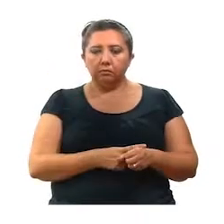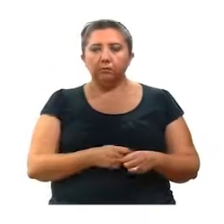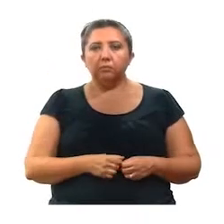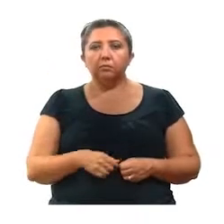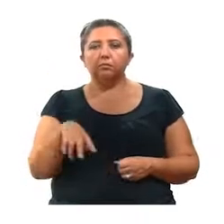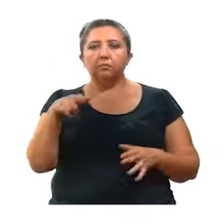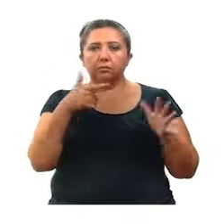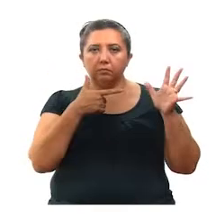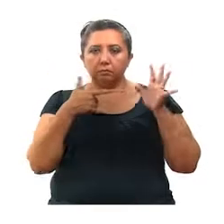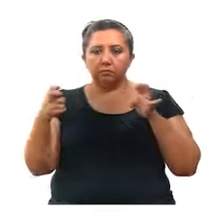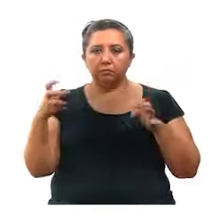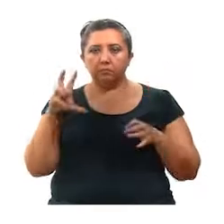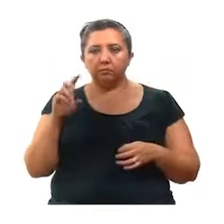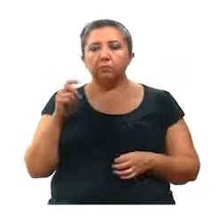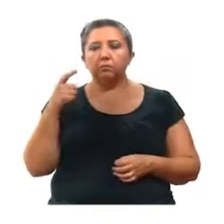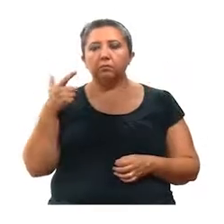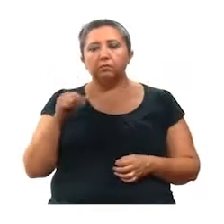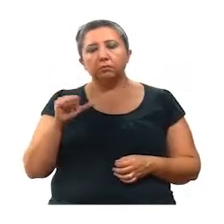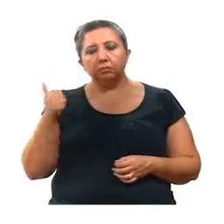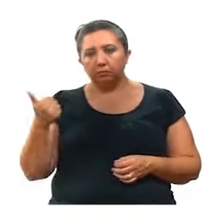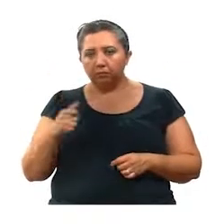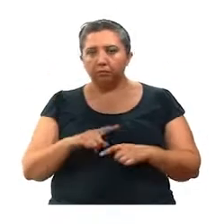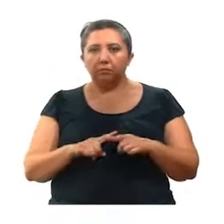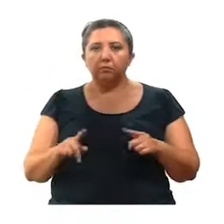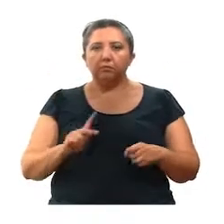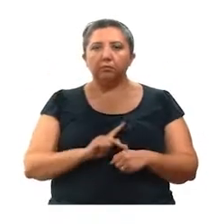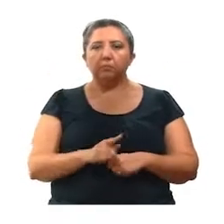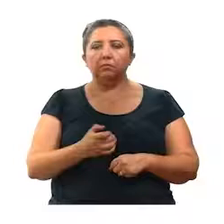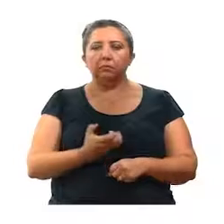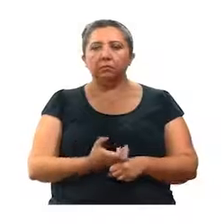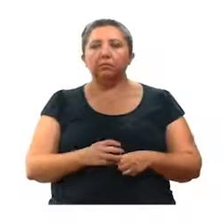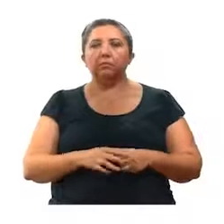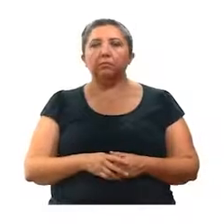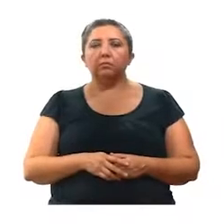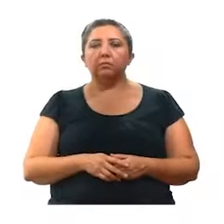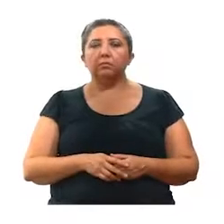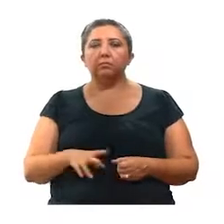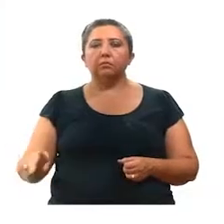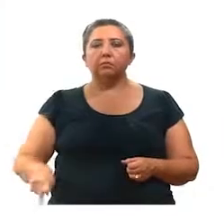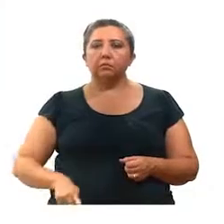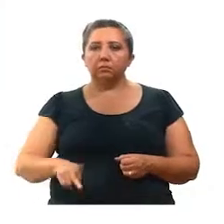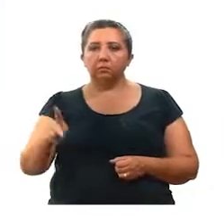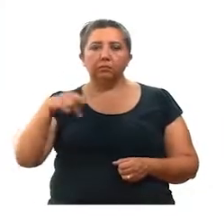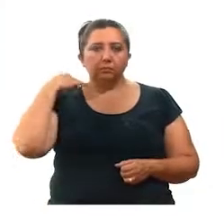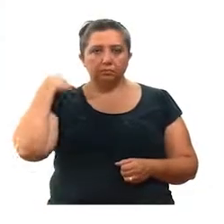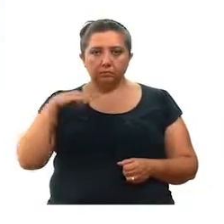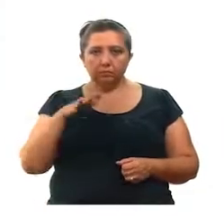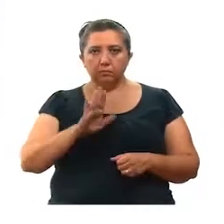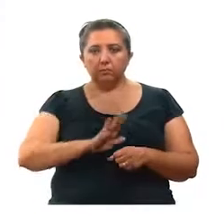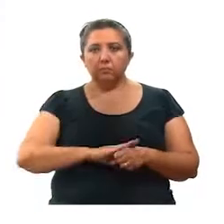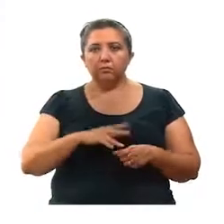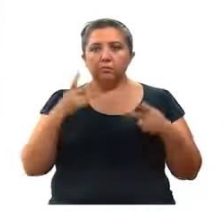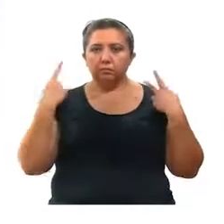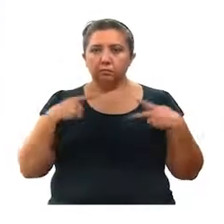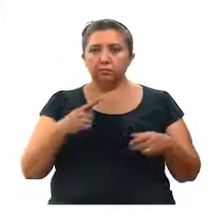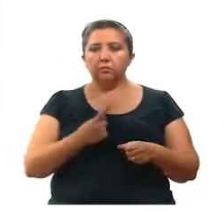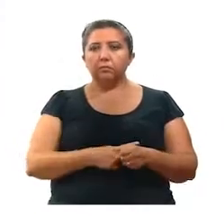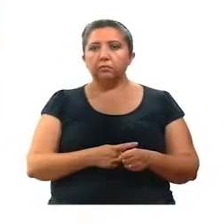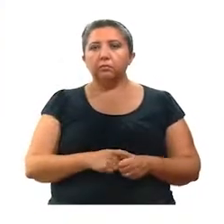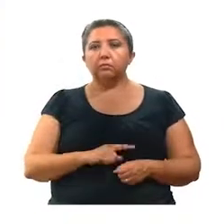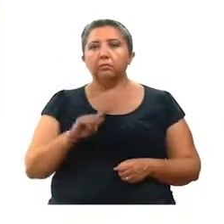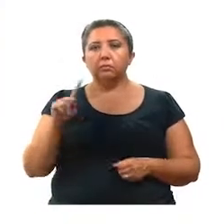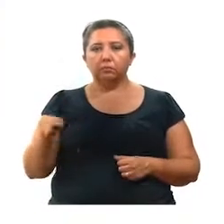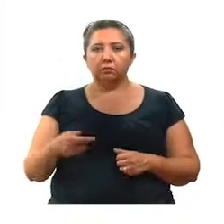positivos, 737 son de otro país u otro estado. Los municipios de Yucatán con mayor número de